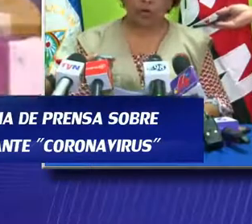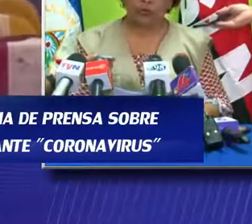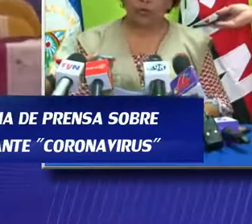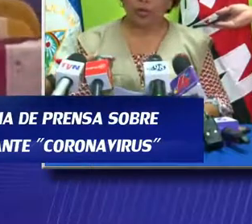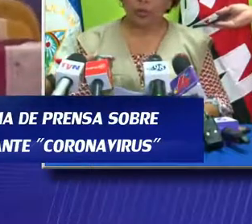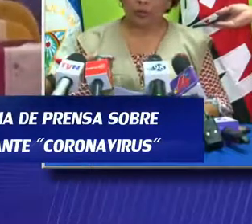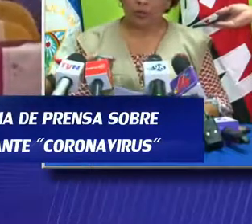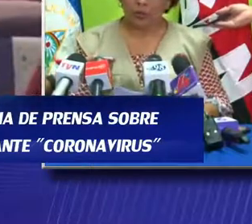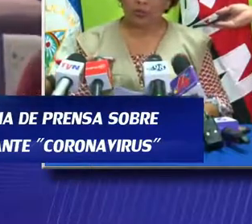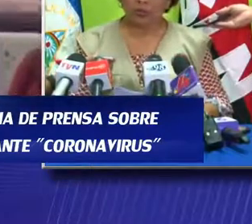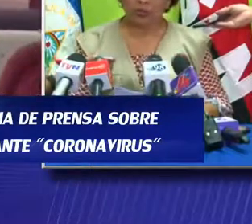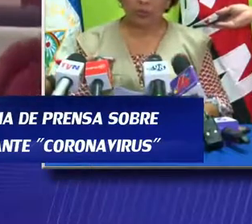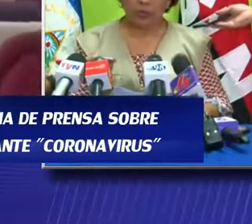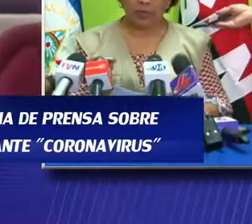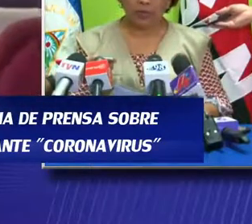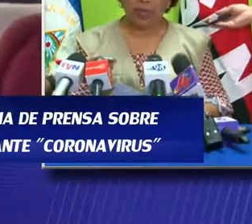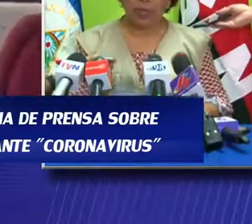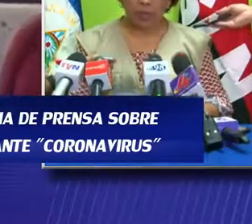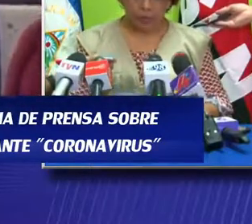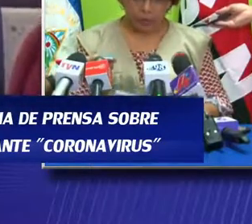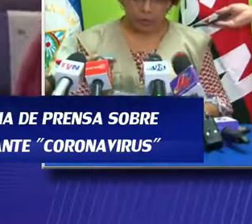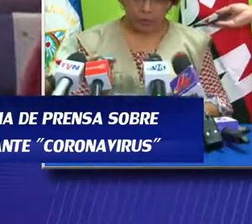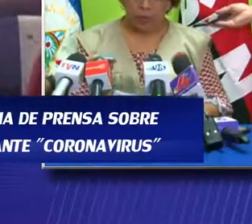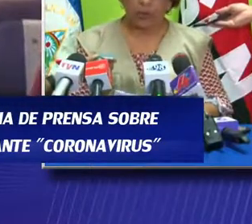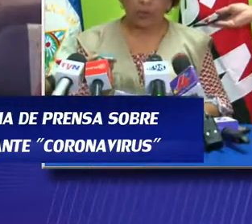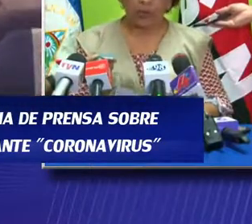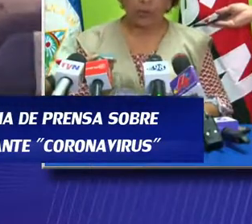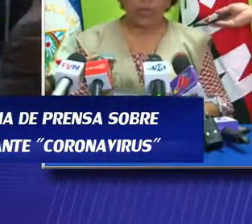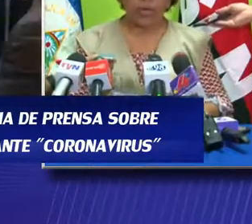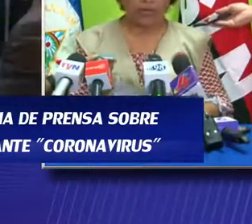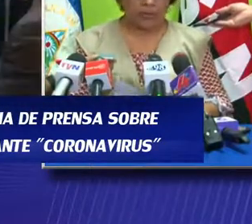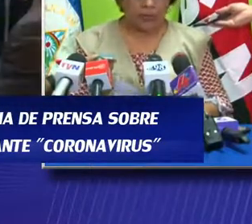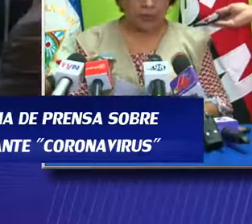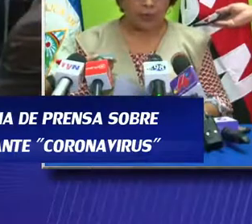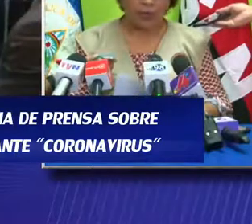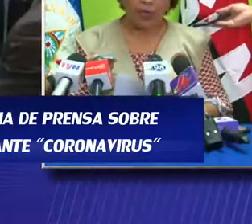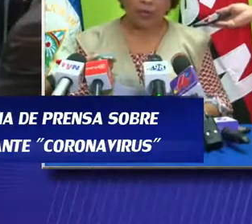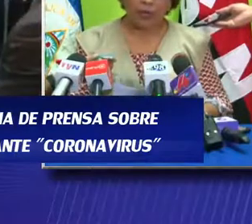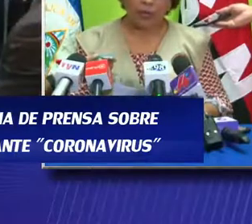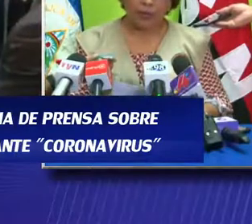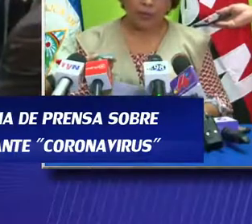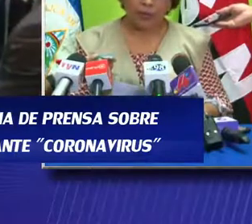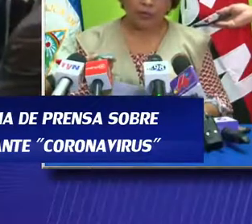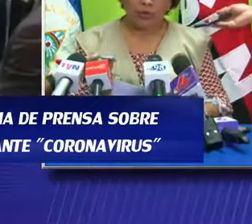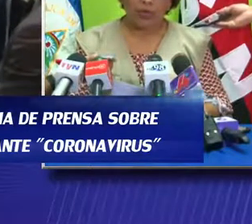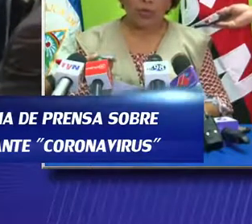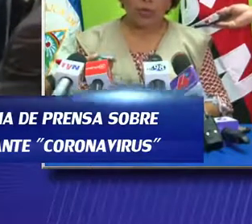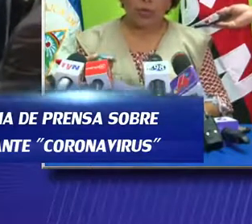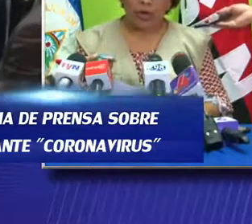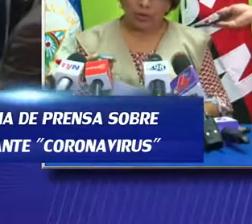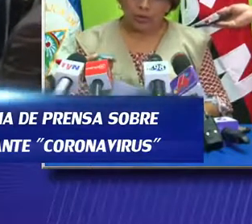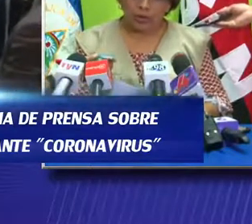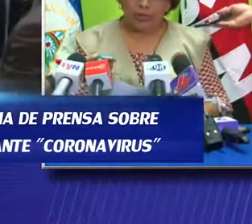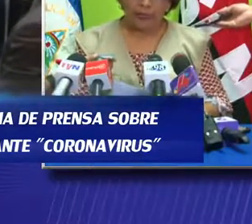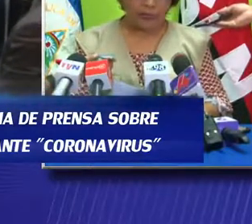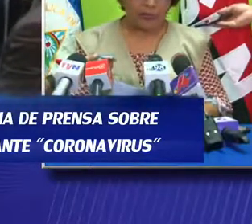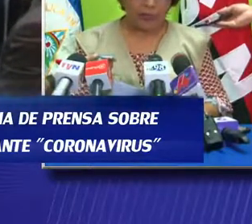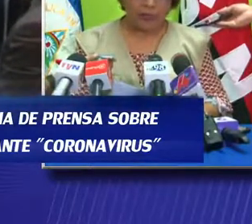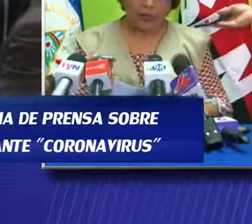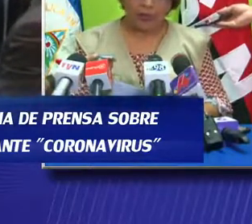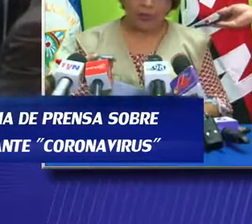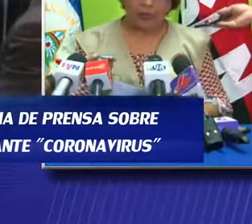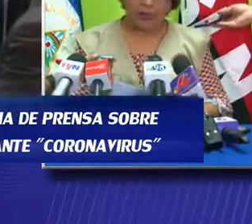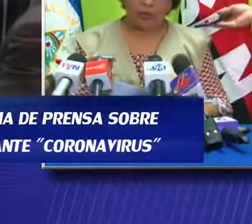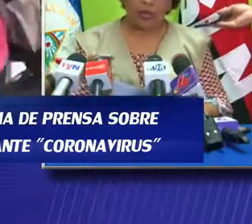respiratorio relacionado con alguna situación de sospecha con este nuevo virus. Insistimos con nuestra población, con las personas que